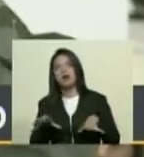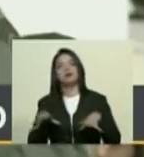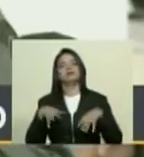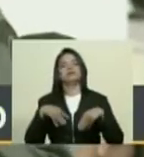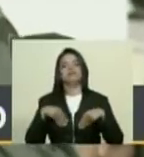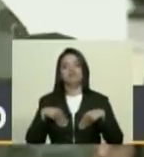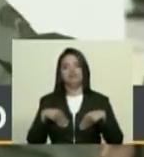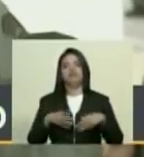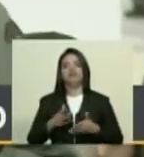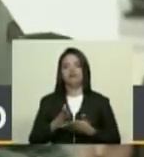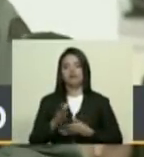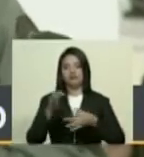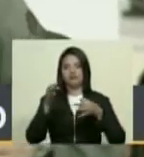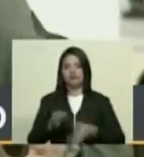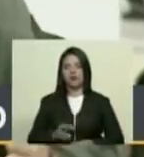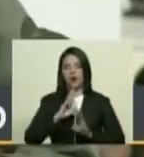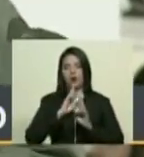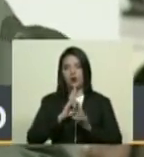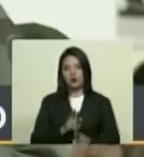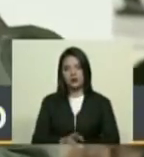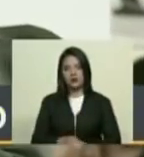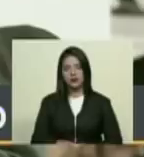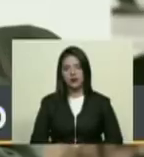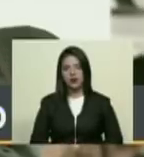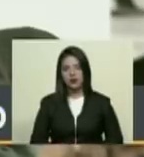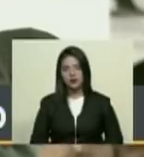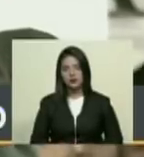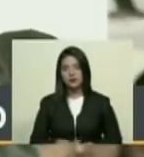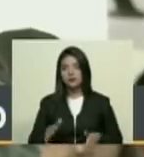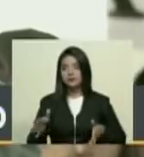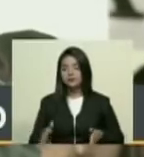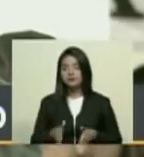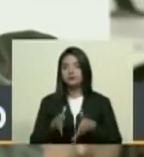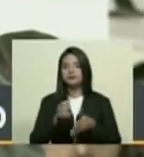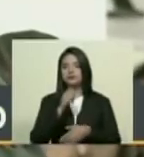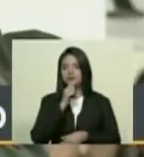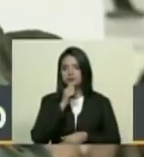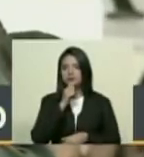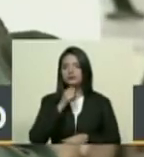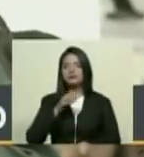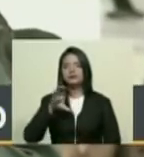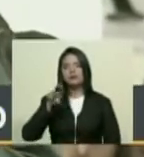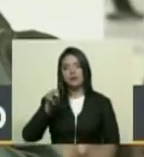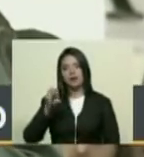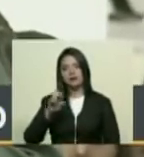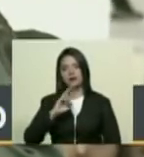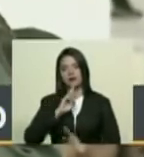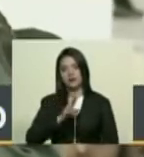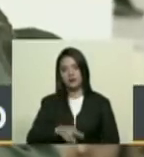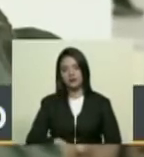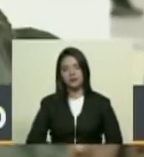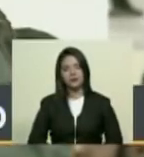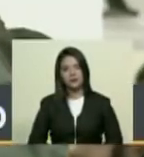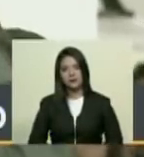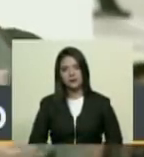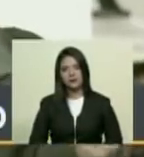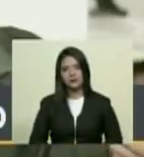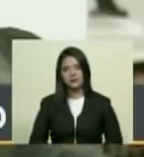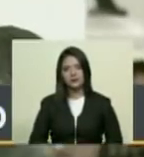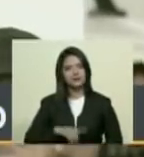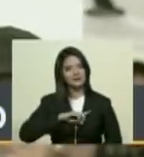dignamente, hidalgamente, los resultados propiciados por el Consejo Nacional Electoral. Así pues que